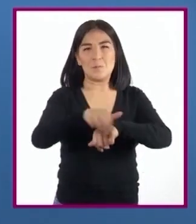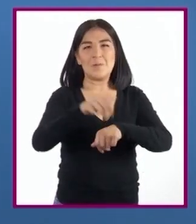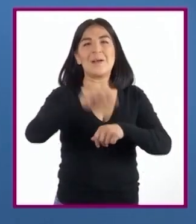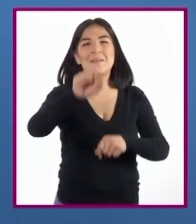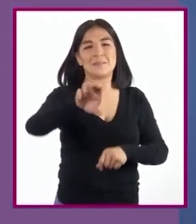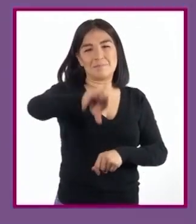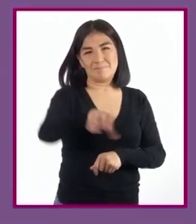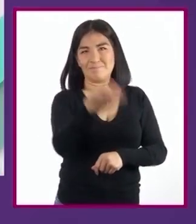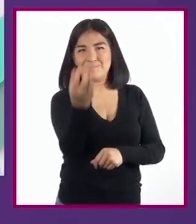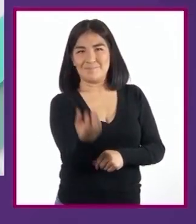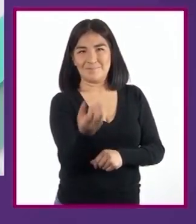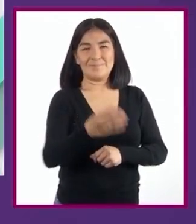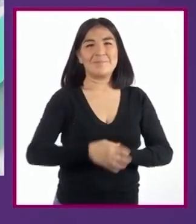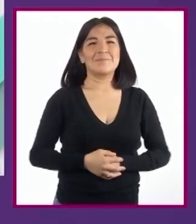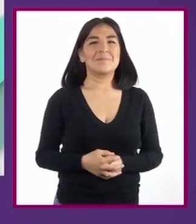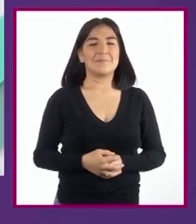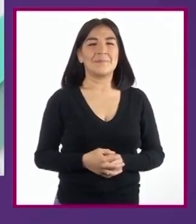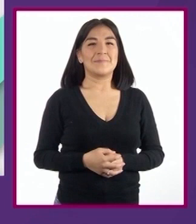arriba.